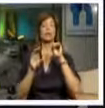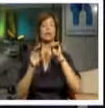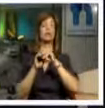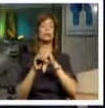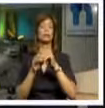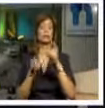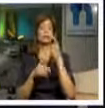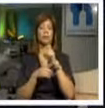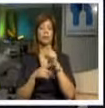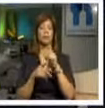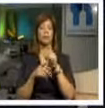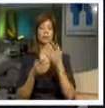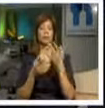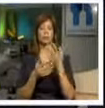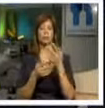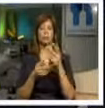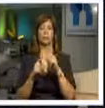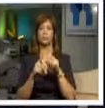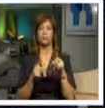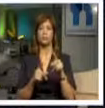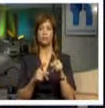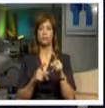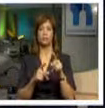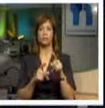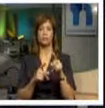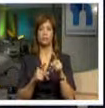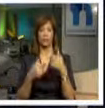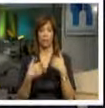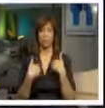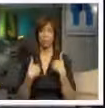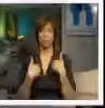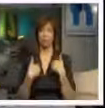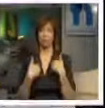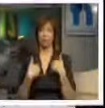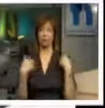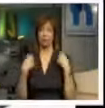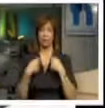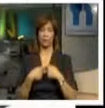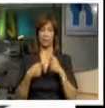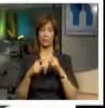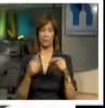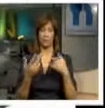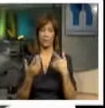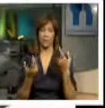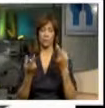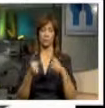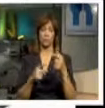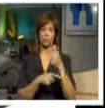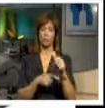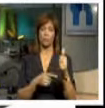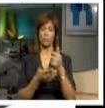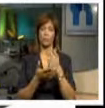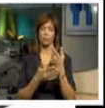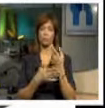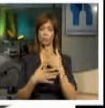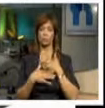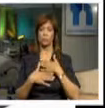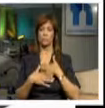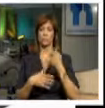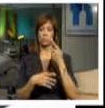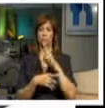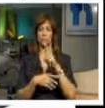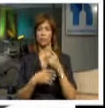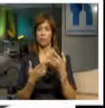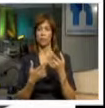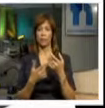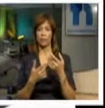de este tipo de cámara miren la variedad va desde cámaras que pueden estar en la camisa en un botón hasta cualquier parte de su cuerpo porque son